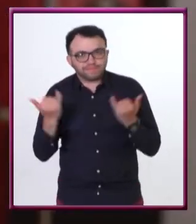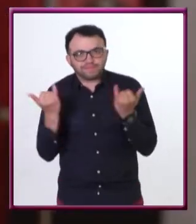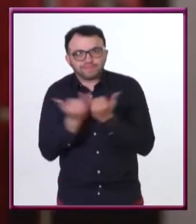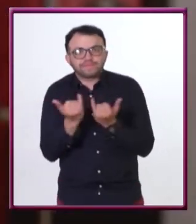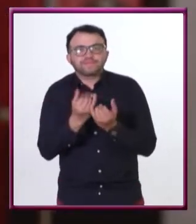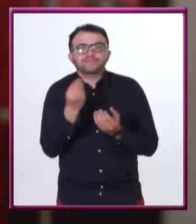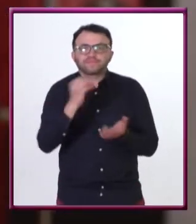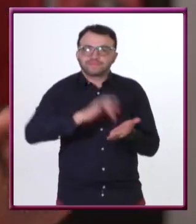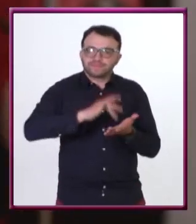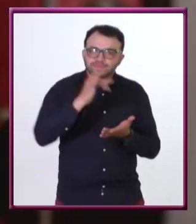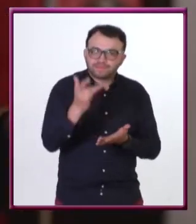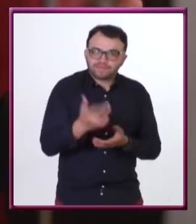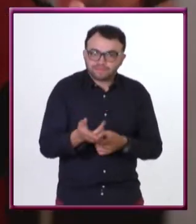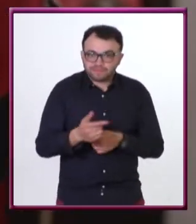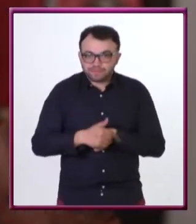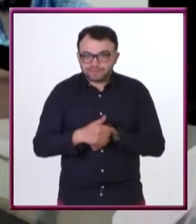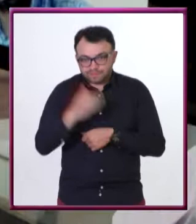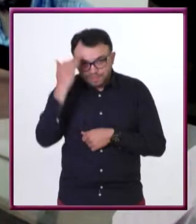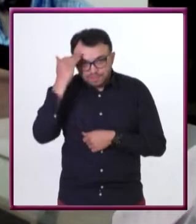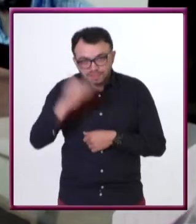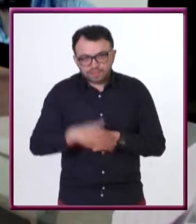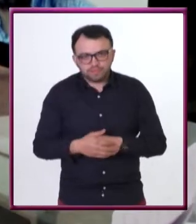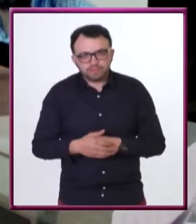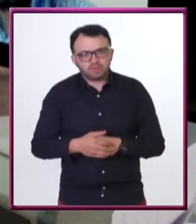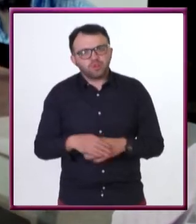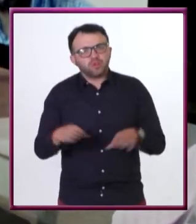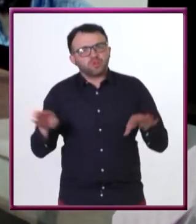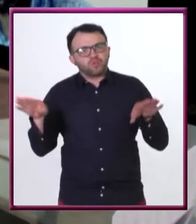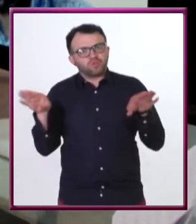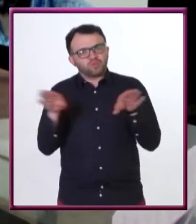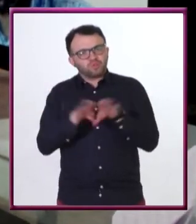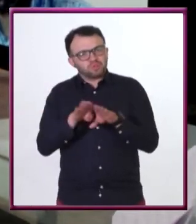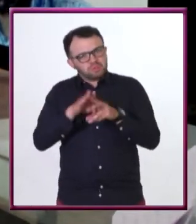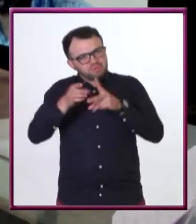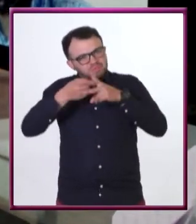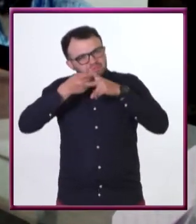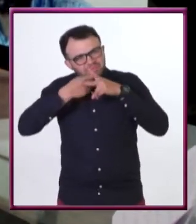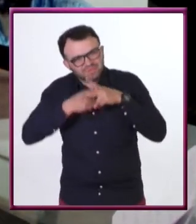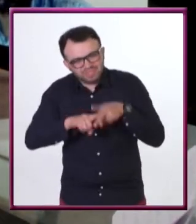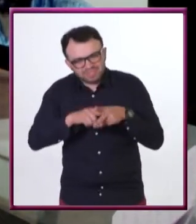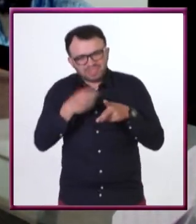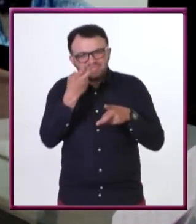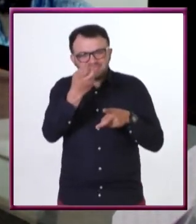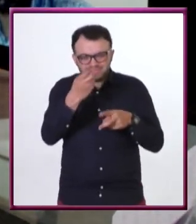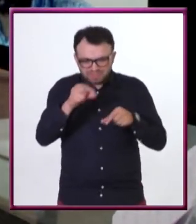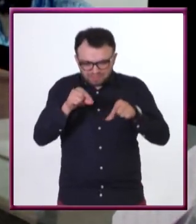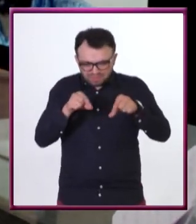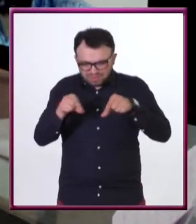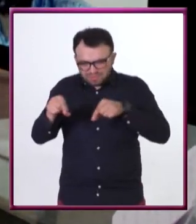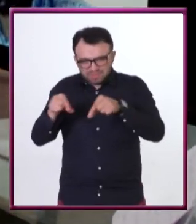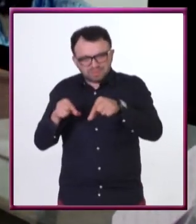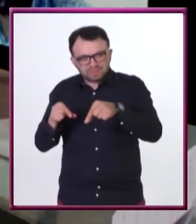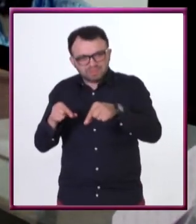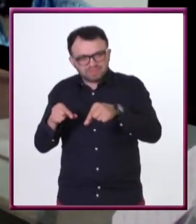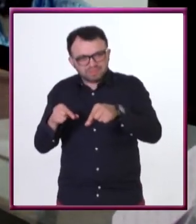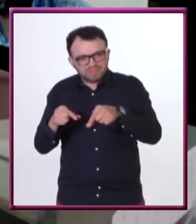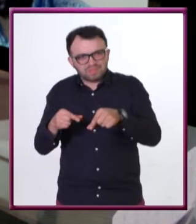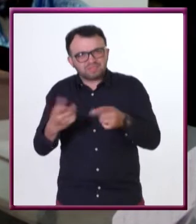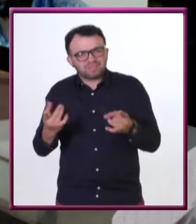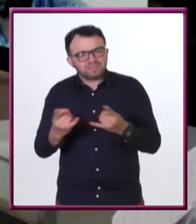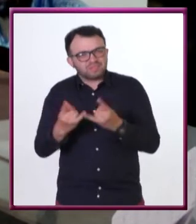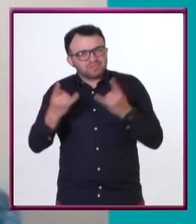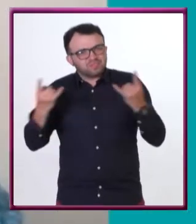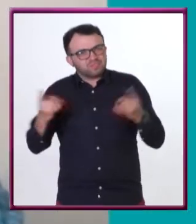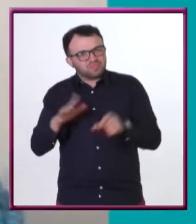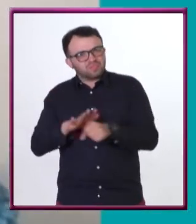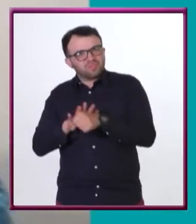Igualmente, muchas gracias por su tiempo. Mi primera pregunta es, ¿cómo surge el ajedrez y cuál es esta leyenda del trigo a la que se le